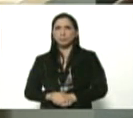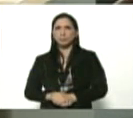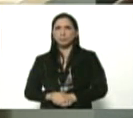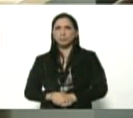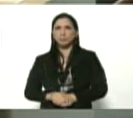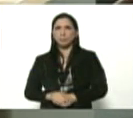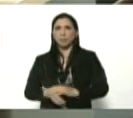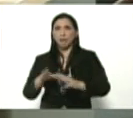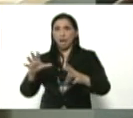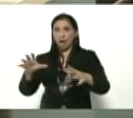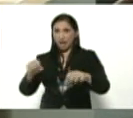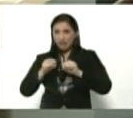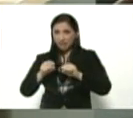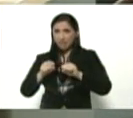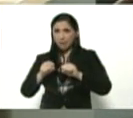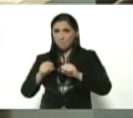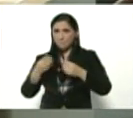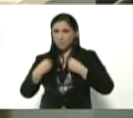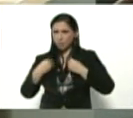¿Los agarrarían vivos?